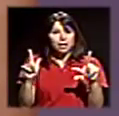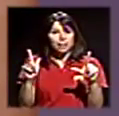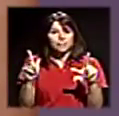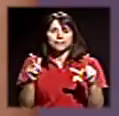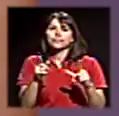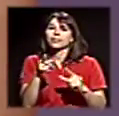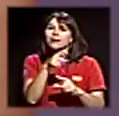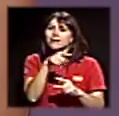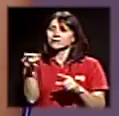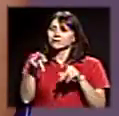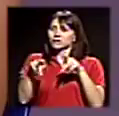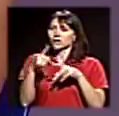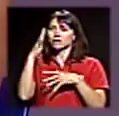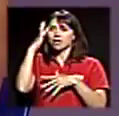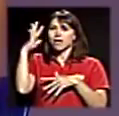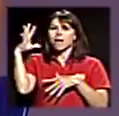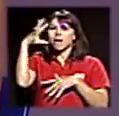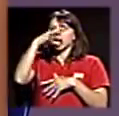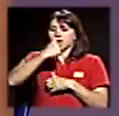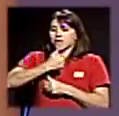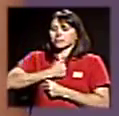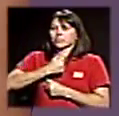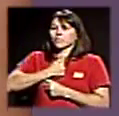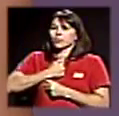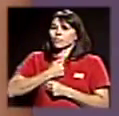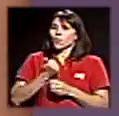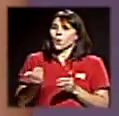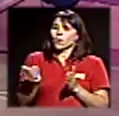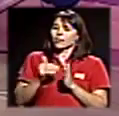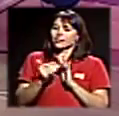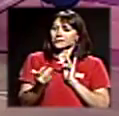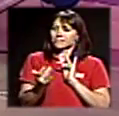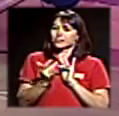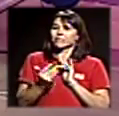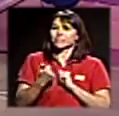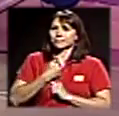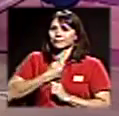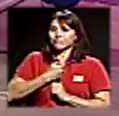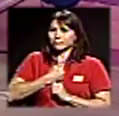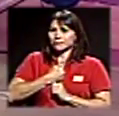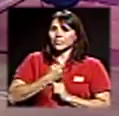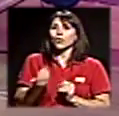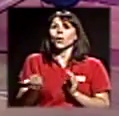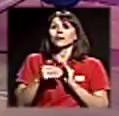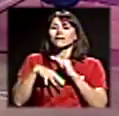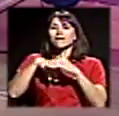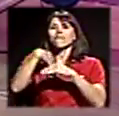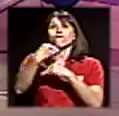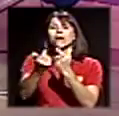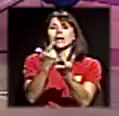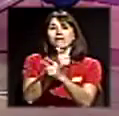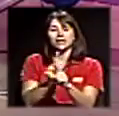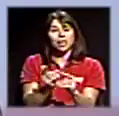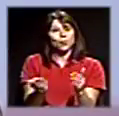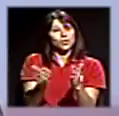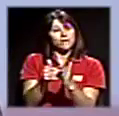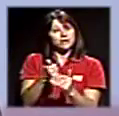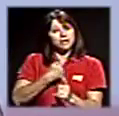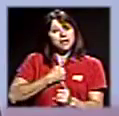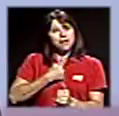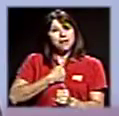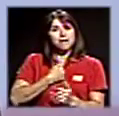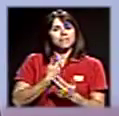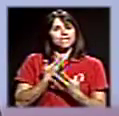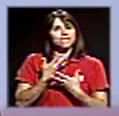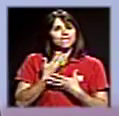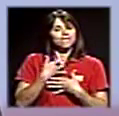el contactar consigo mismos para poder volver a contactar consigo mismos ya estando afuera. Para la gente que está próxima a